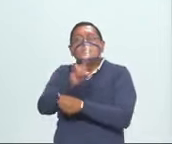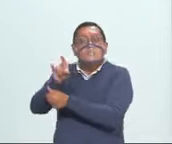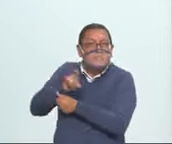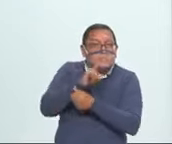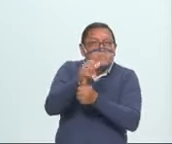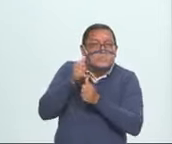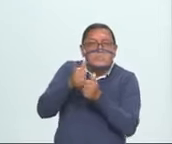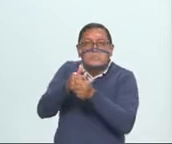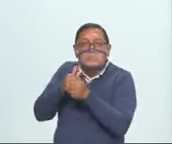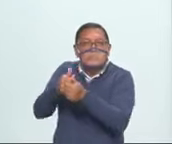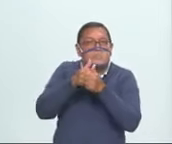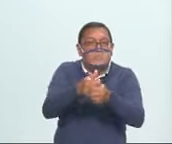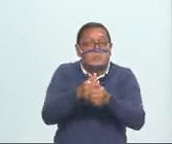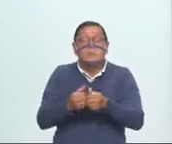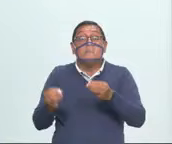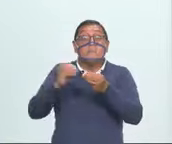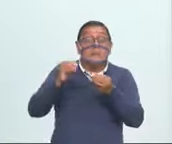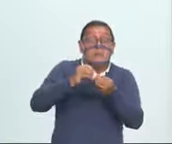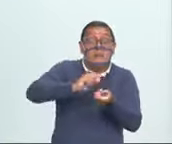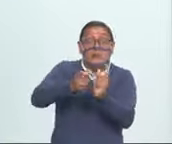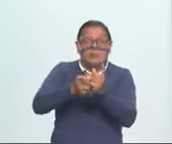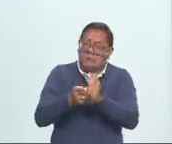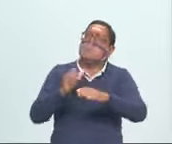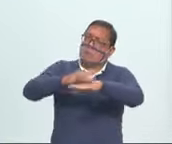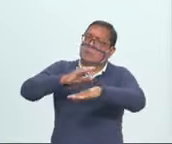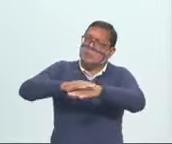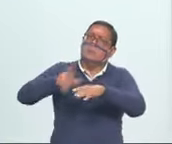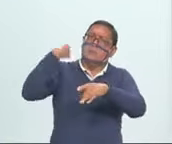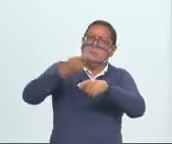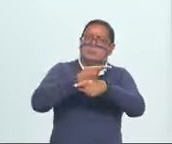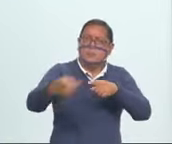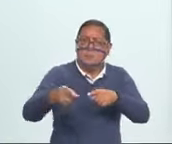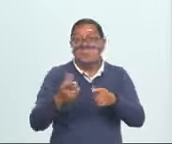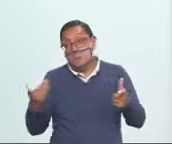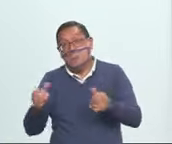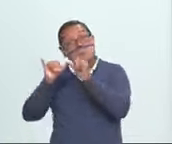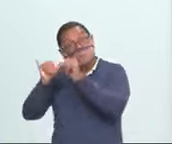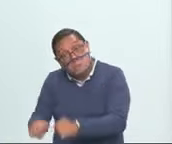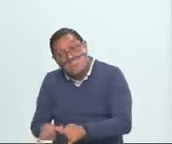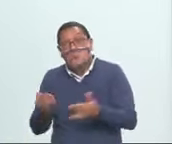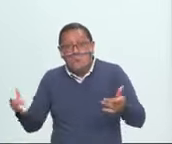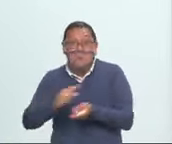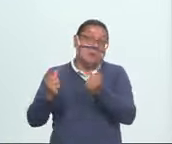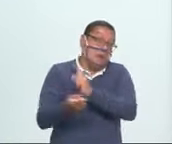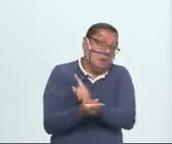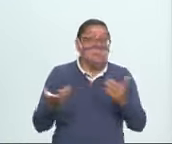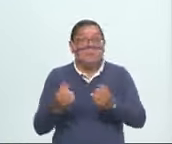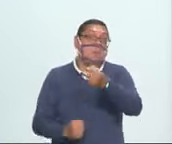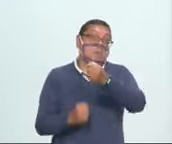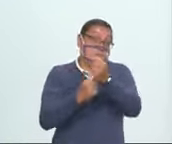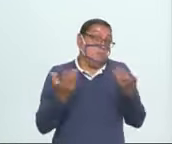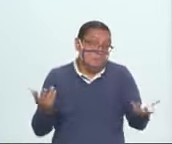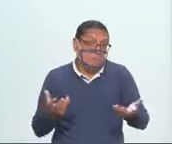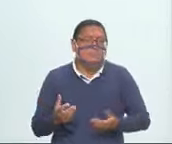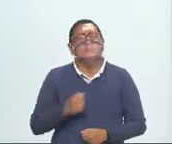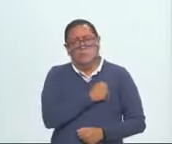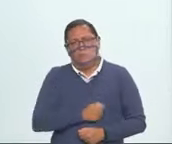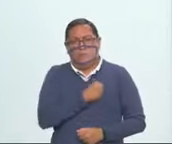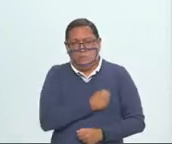iremos anunciando cuáles serán las medidas que se mantienen o aquellas que deberemos reforzar. Por lo pronto,